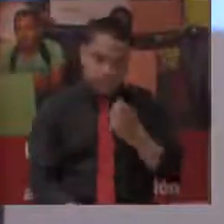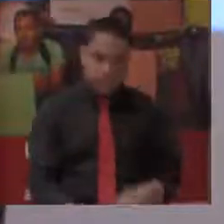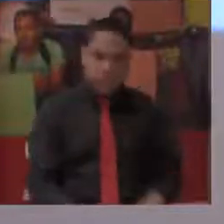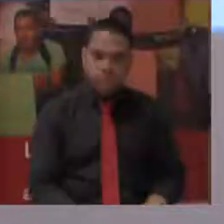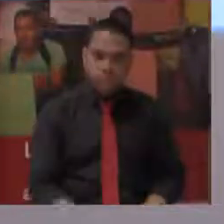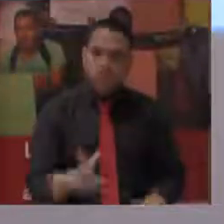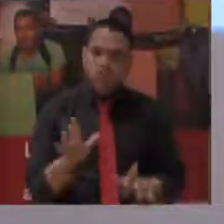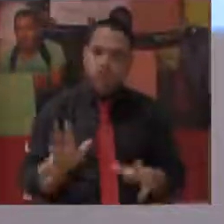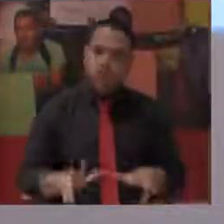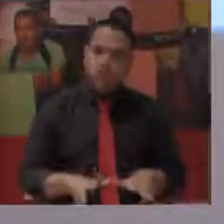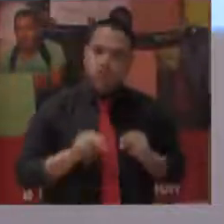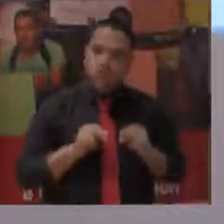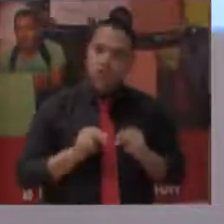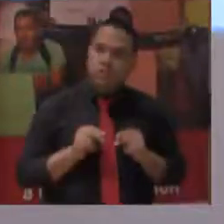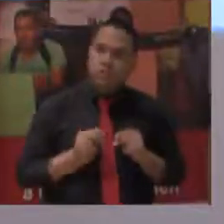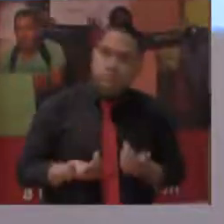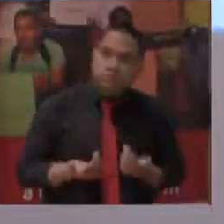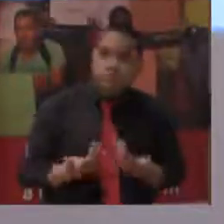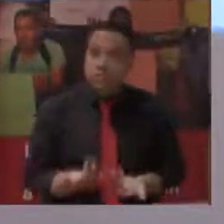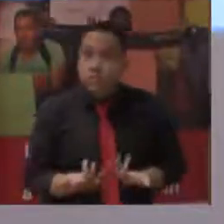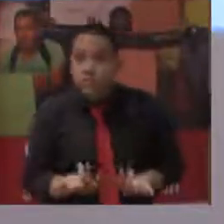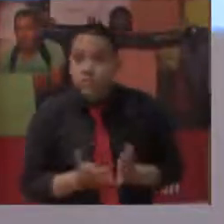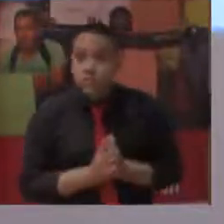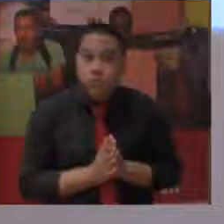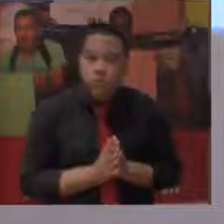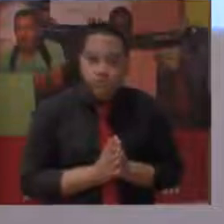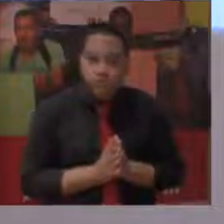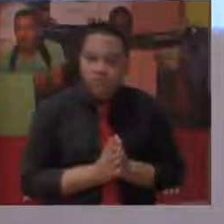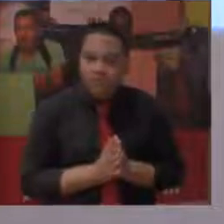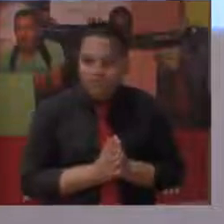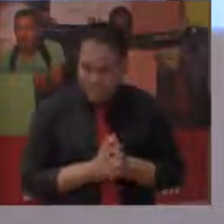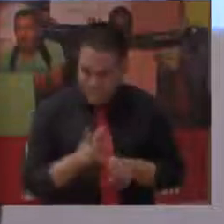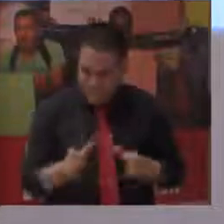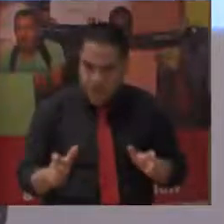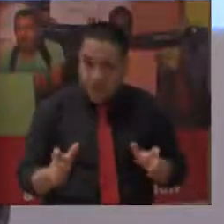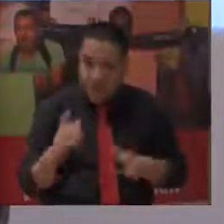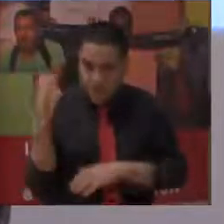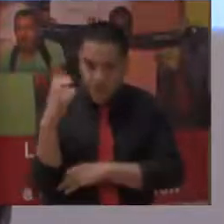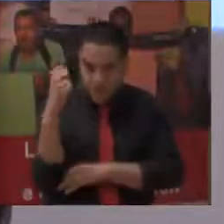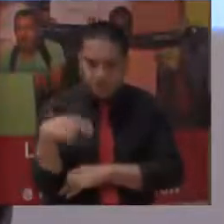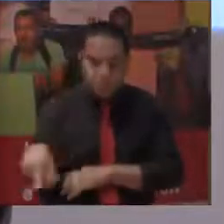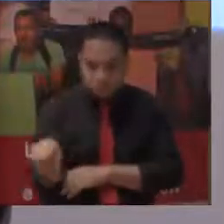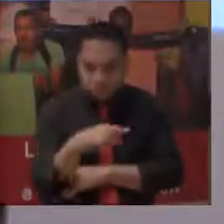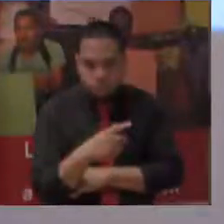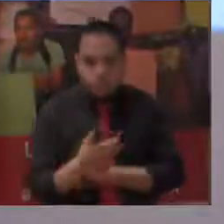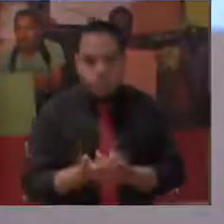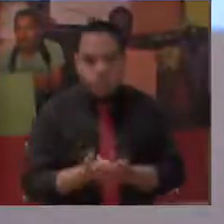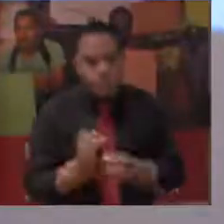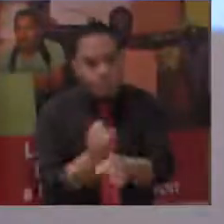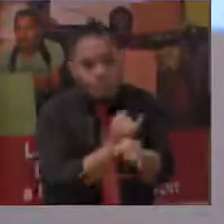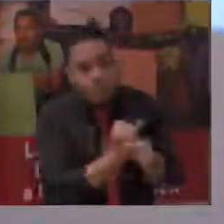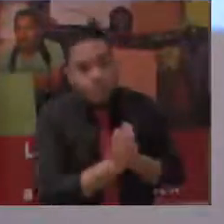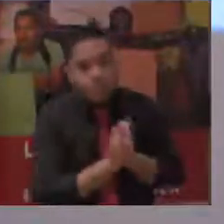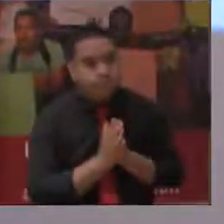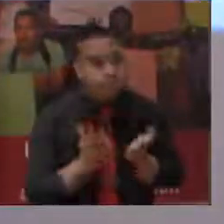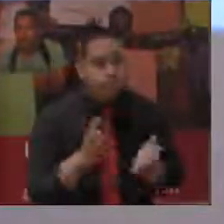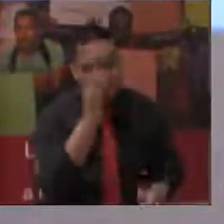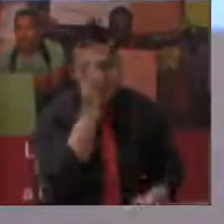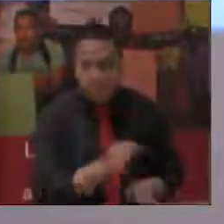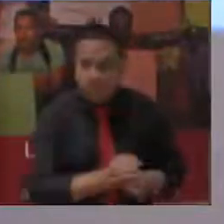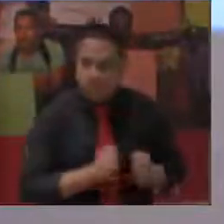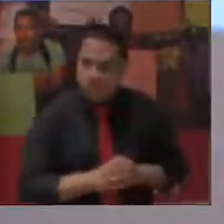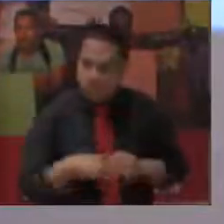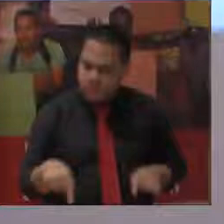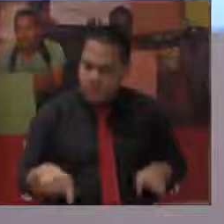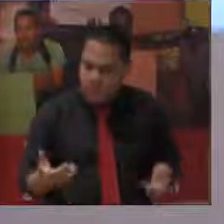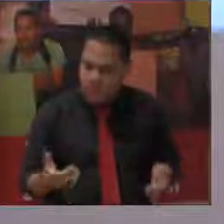expectante y que tiene fe, la mayoría de los colombianos, en el funcionamiento de sus instituciones, pero no solo fe, sino también una